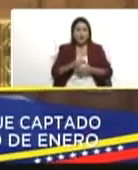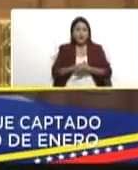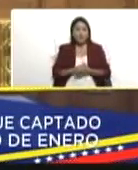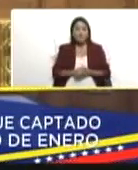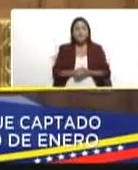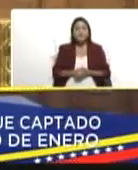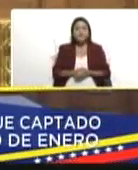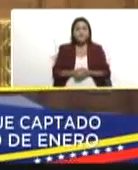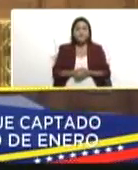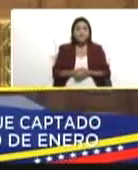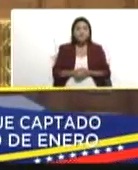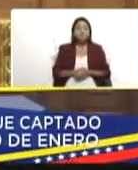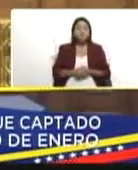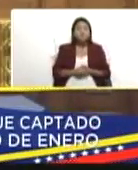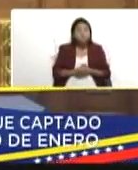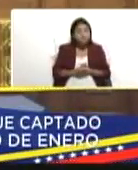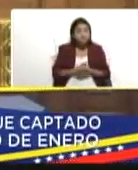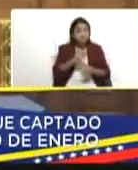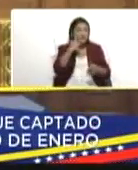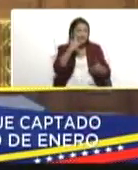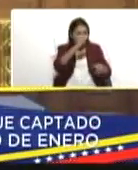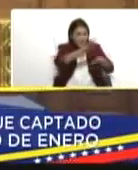sucre Mira